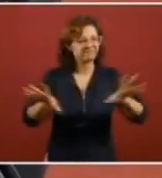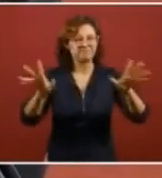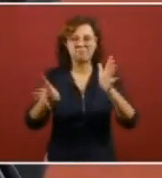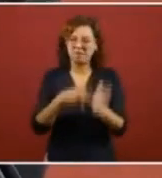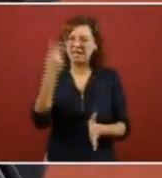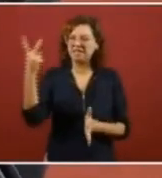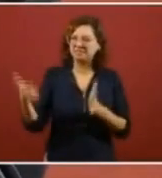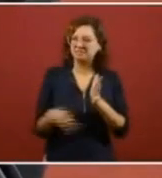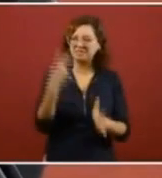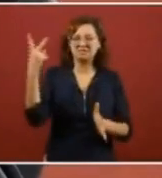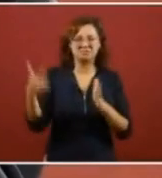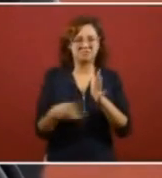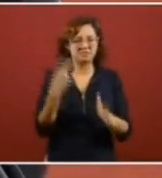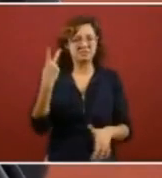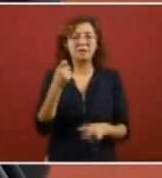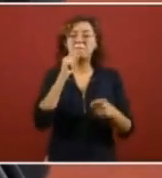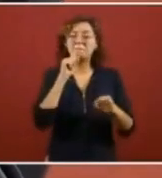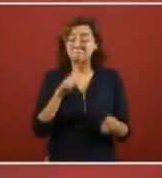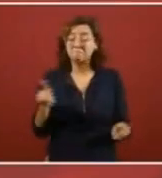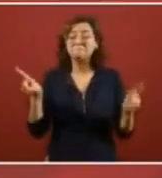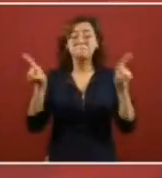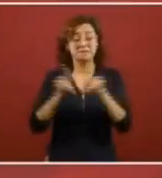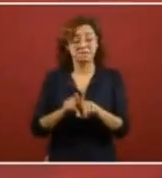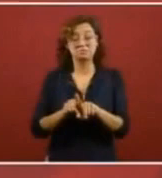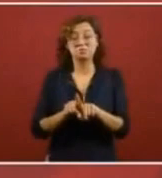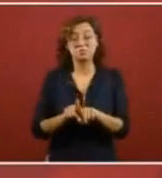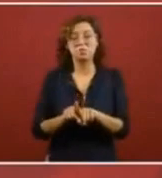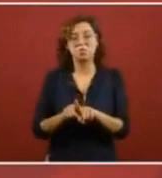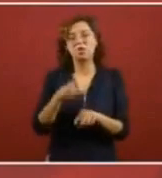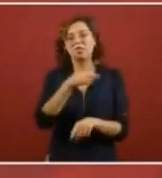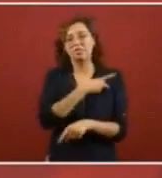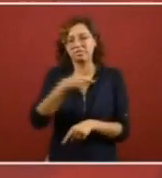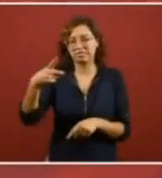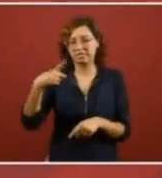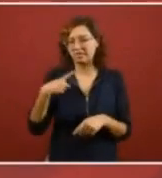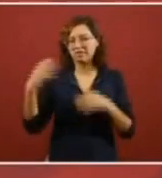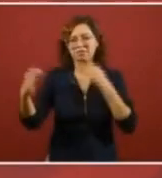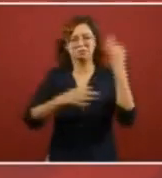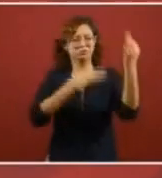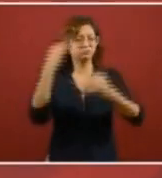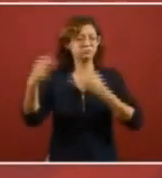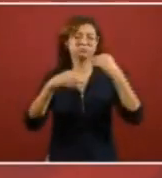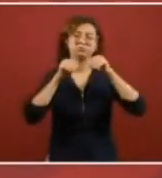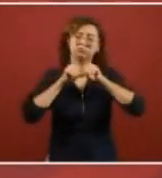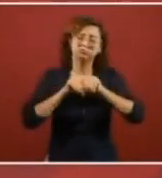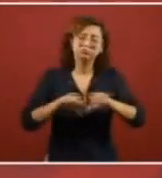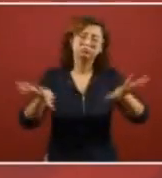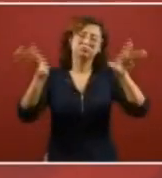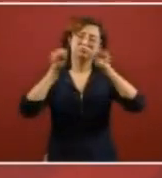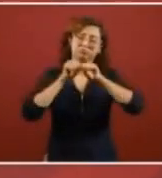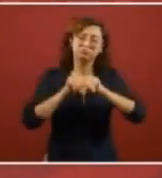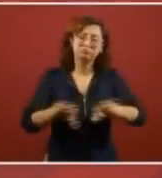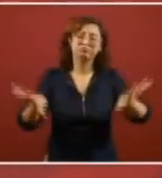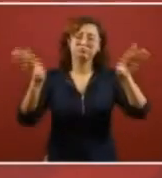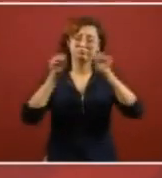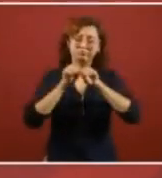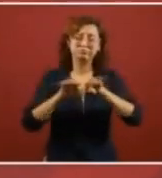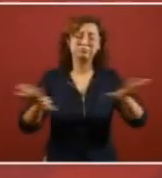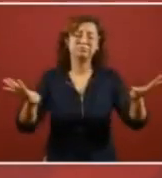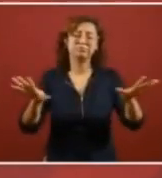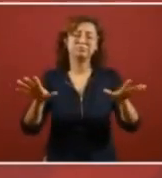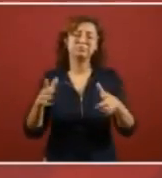medios, así también va a haber una campaña intensa